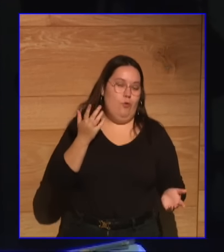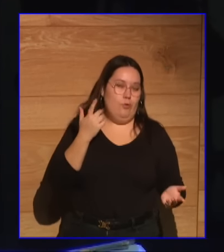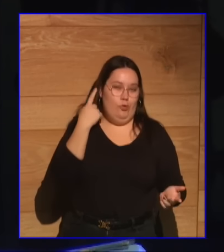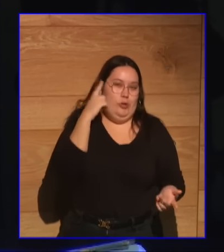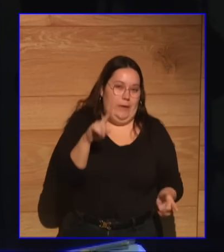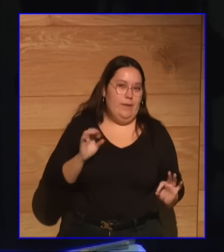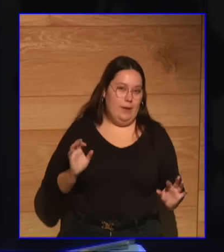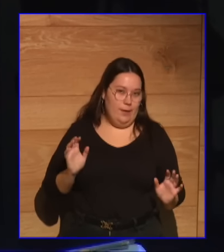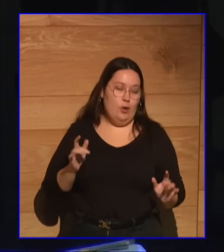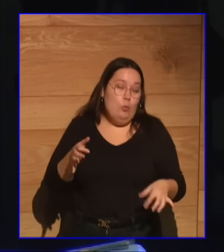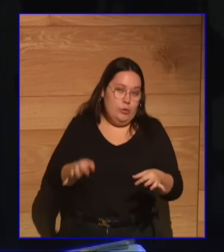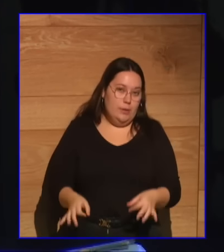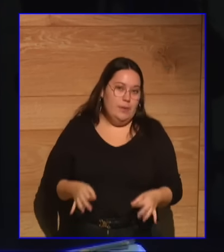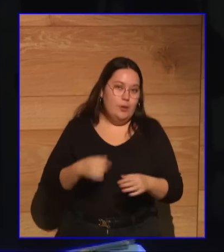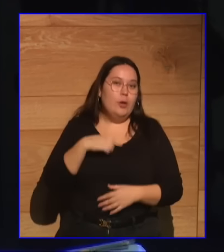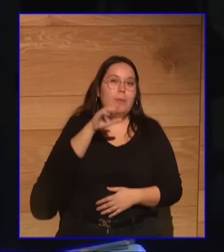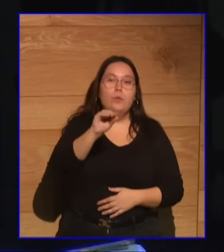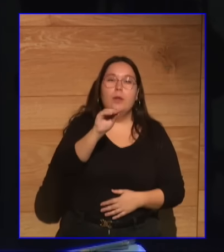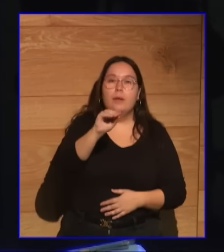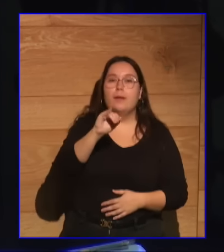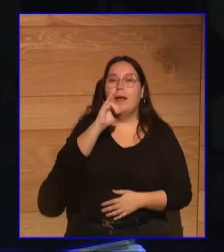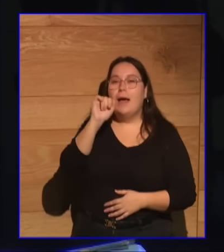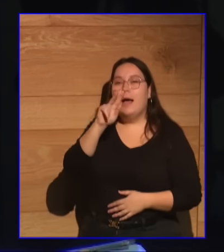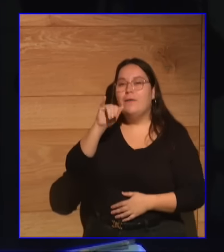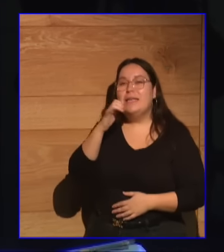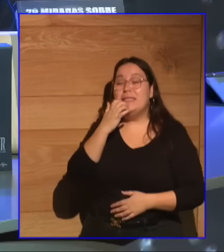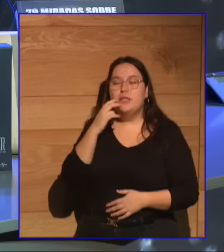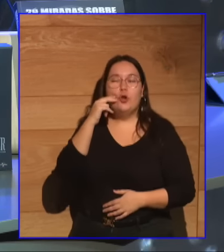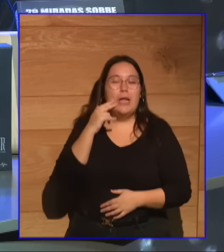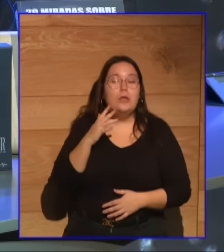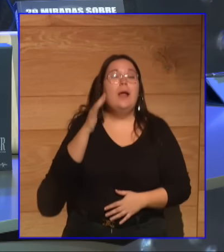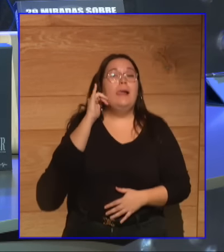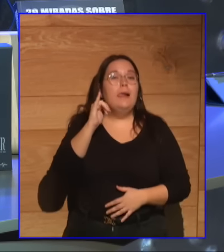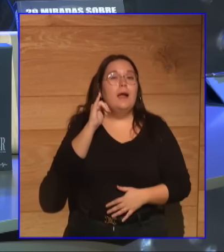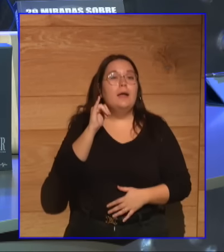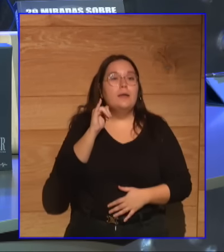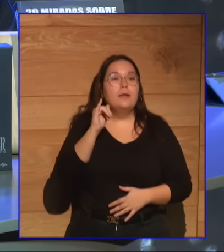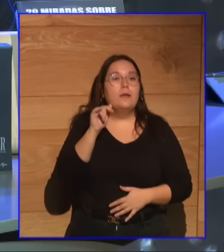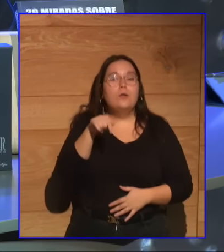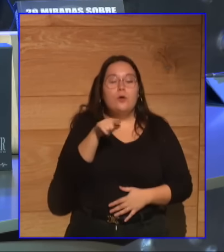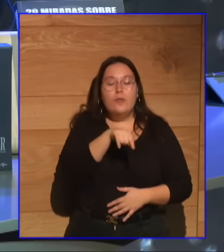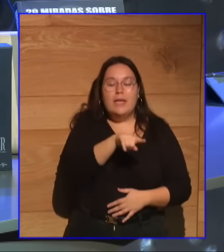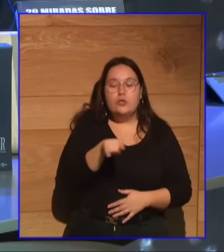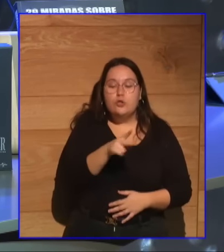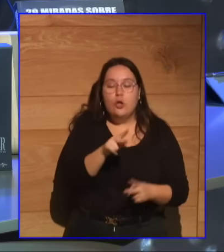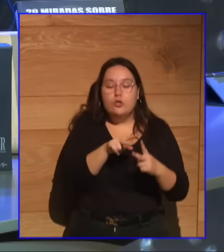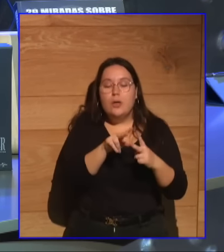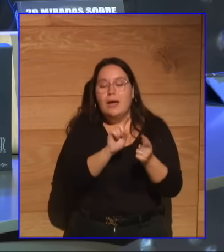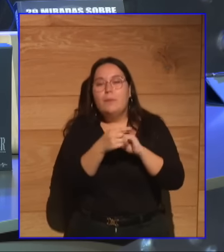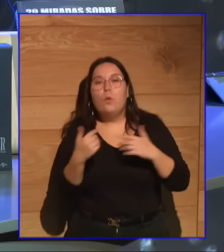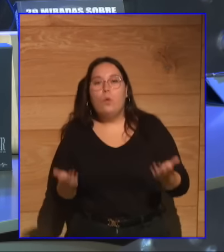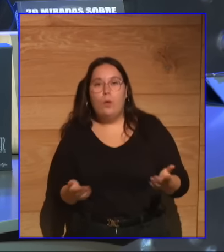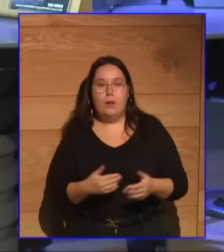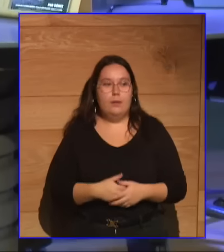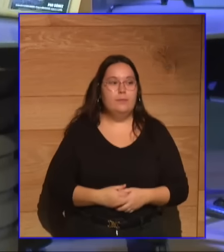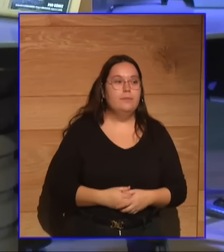a negar, Rodrigo, como siempre, le pregunté, Javi, de haber habido de chocolate, ¿por cuál de estos lo habrías cambiado? Claro.